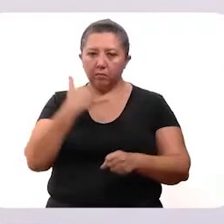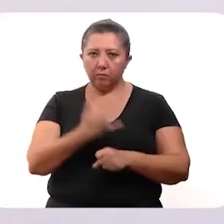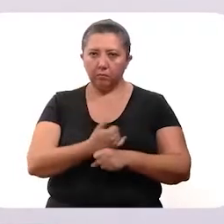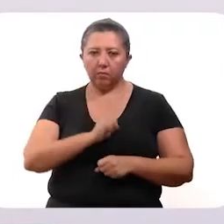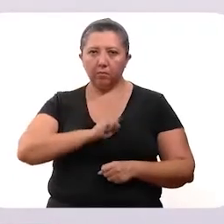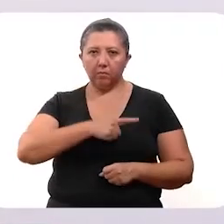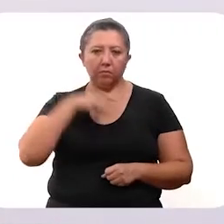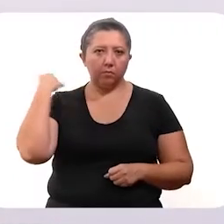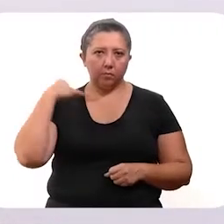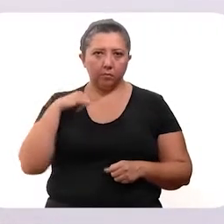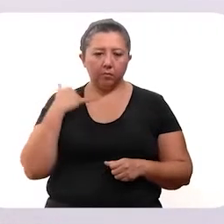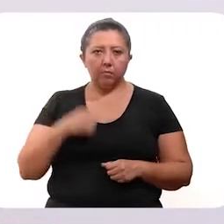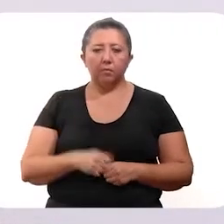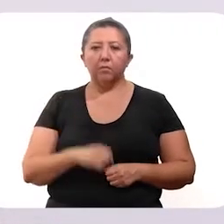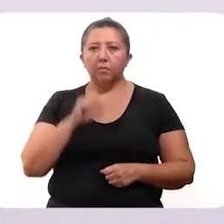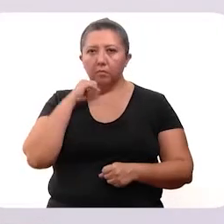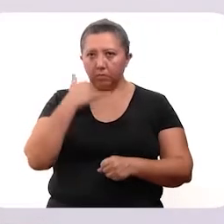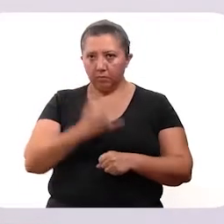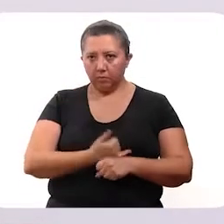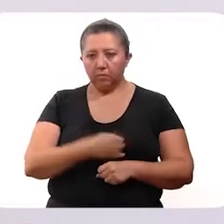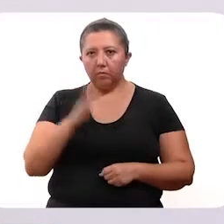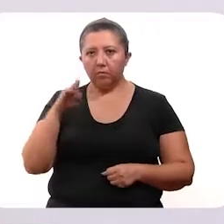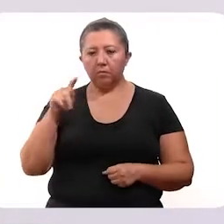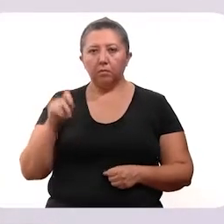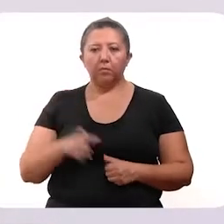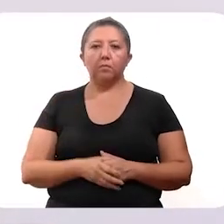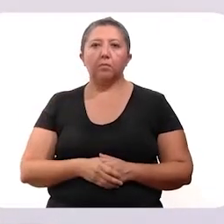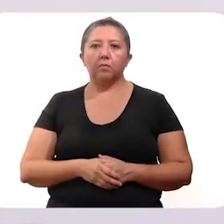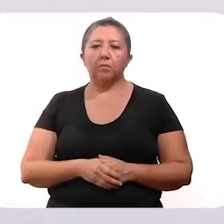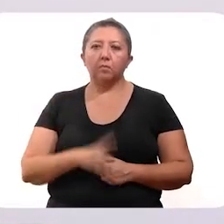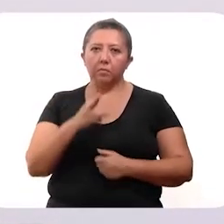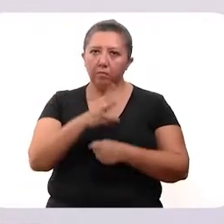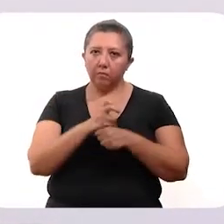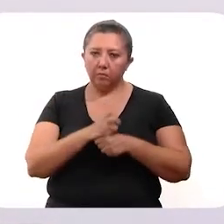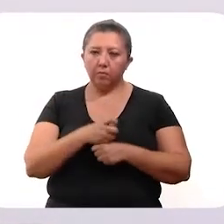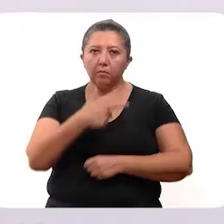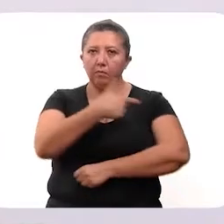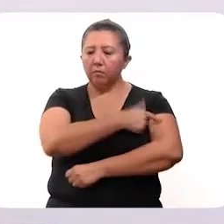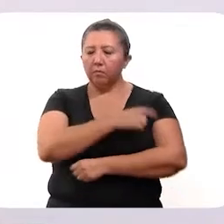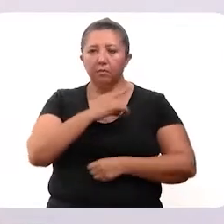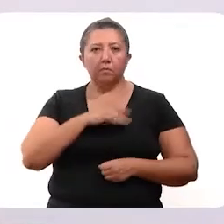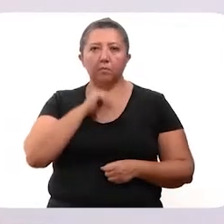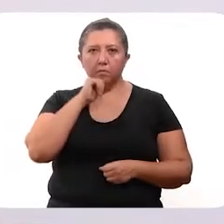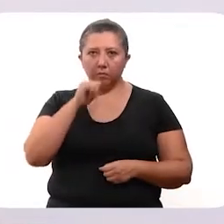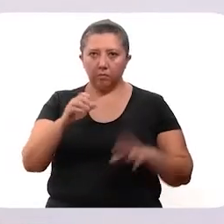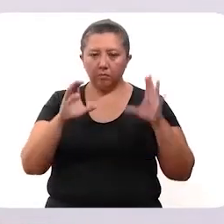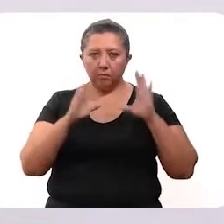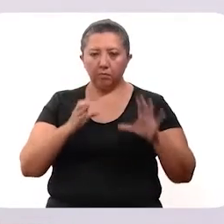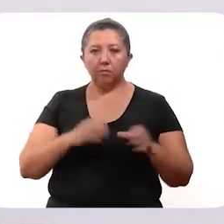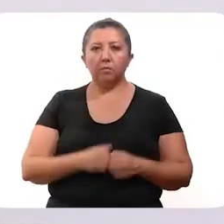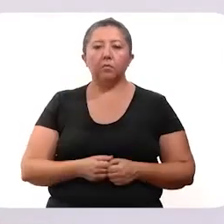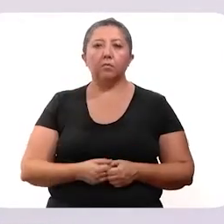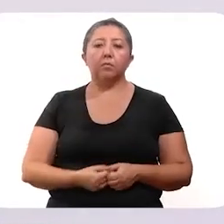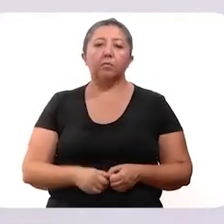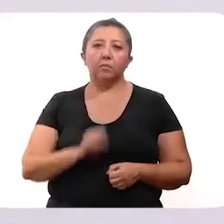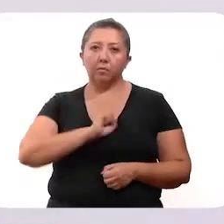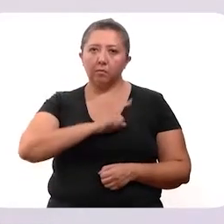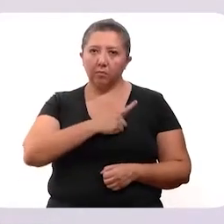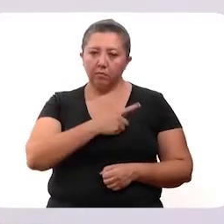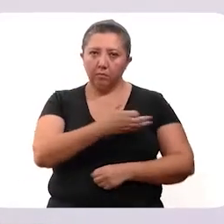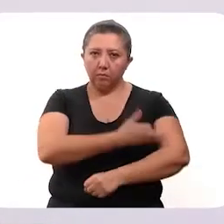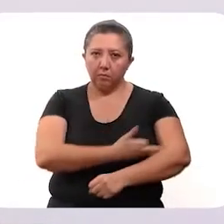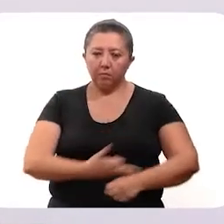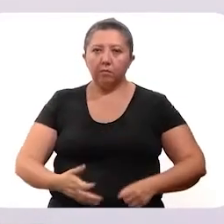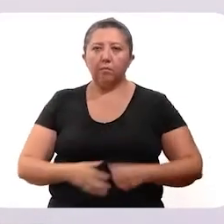Secretaría de Salud de Yucatán y la Secretaría de Bienestar. Los invitamos a vacunarse sin temor para proteger nuestra salud y la de